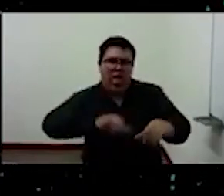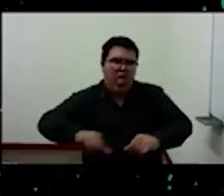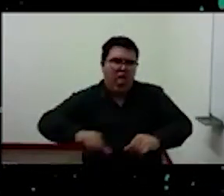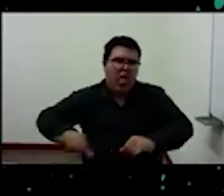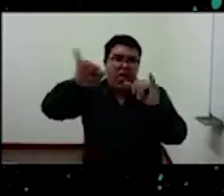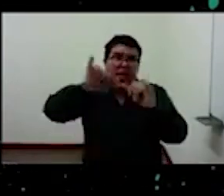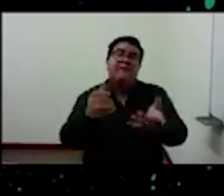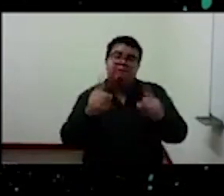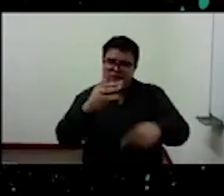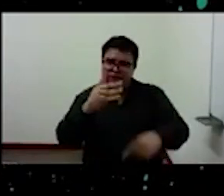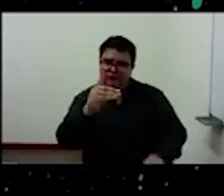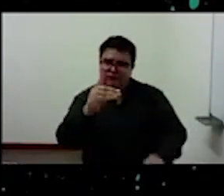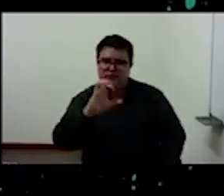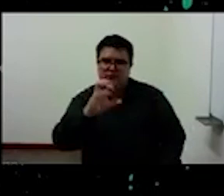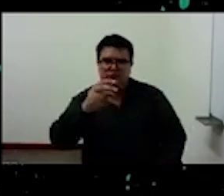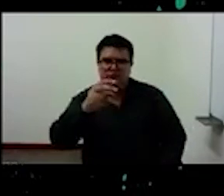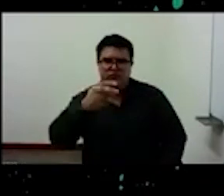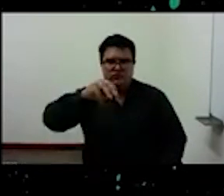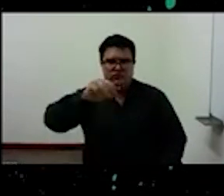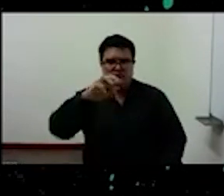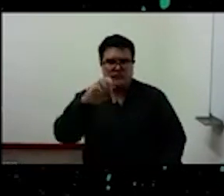Duchamp,